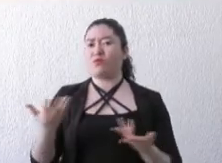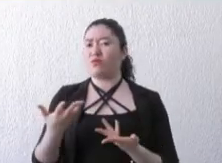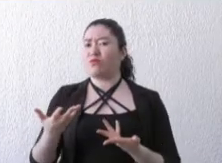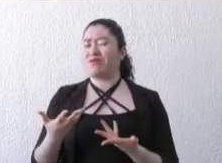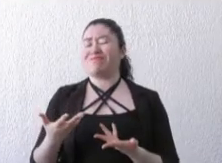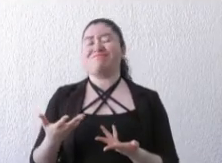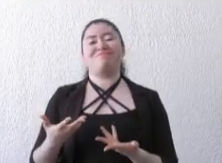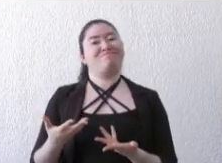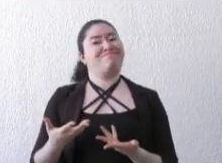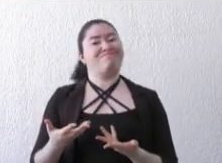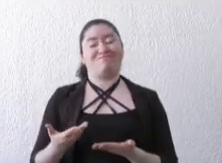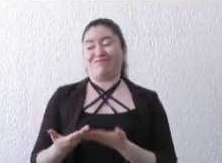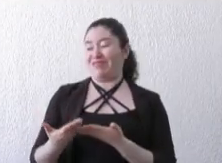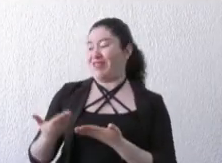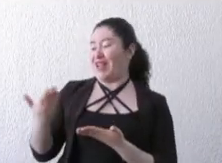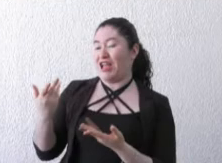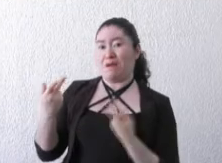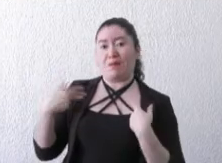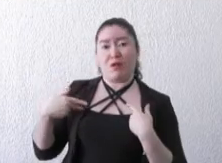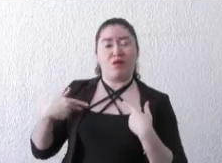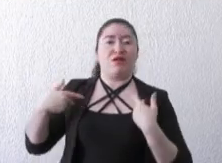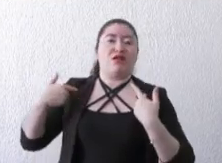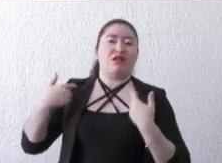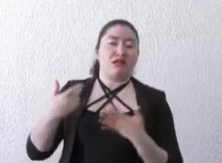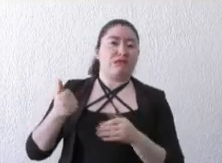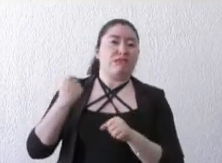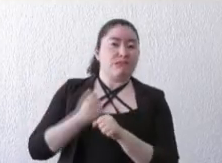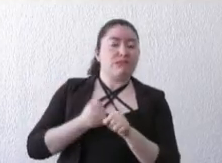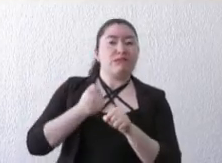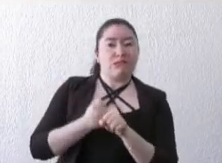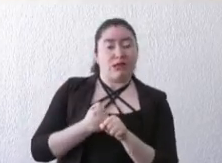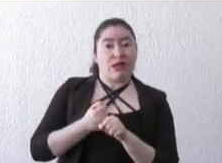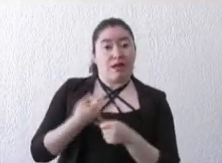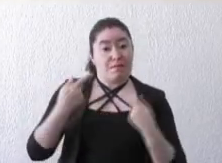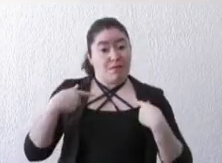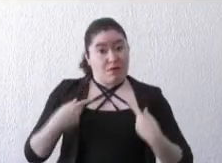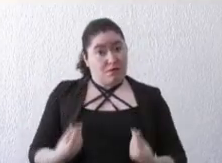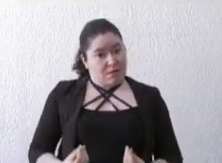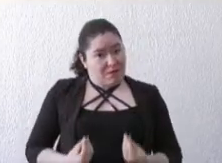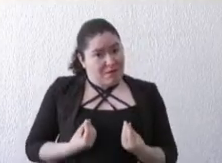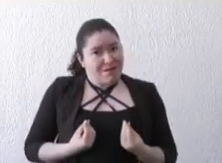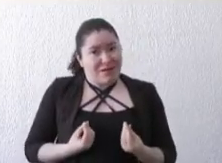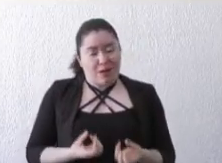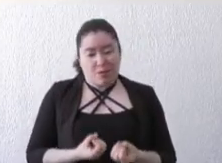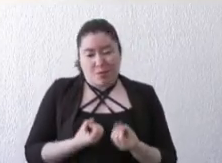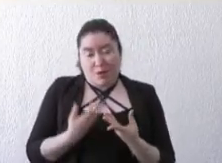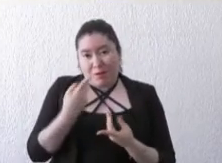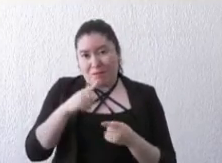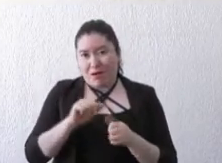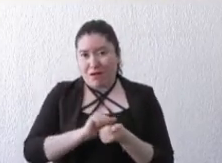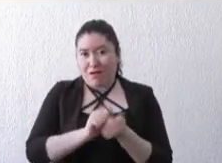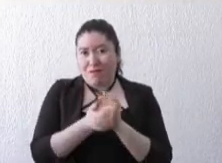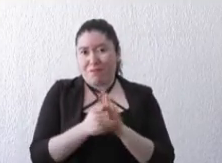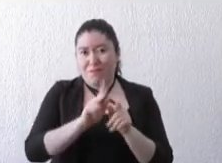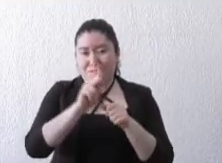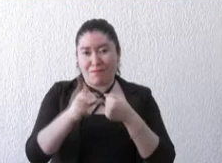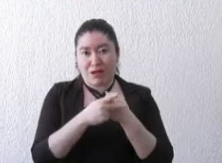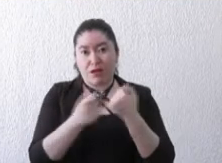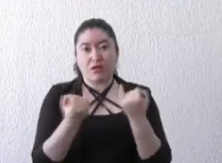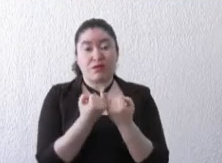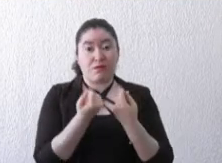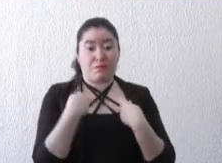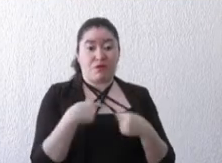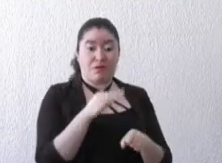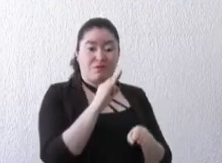luchas, desde quienes dieron su vida para transformar al país, quienes defendieron este inmueble para que no fuera destruido,